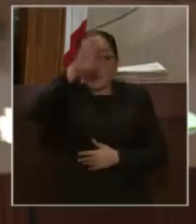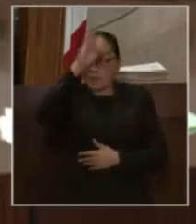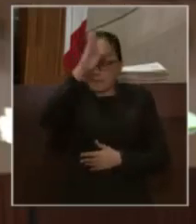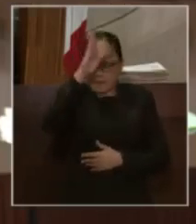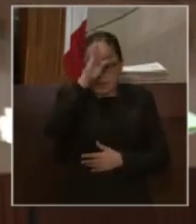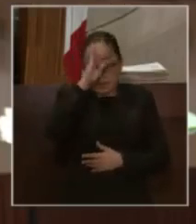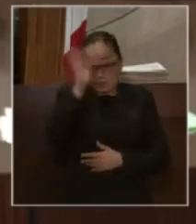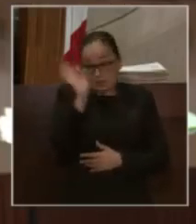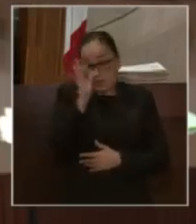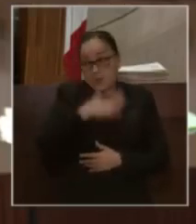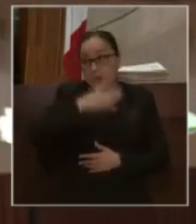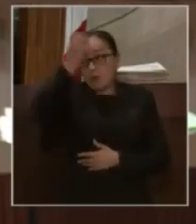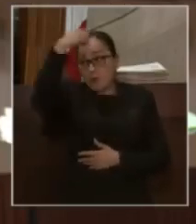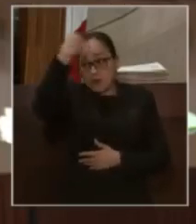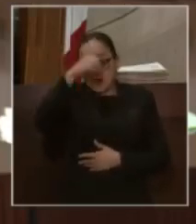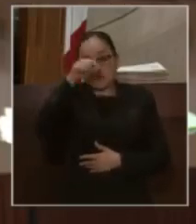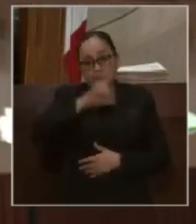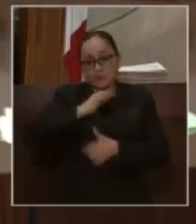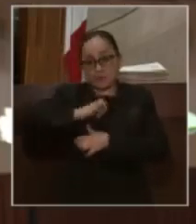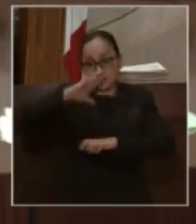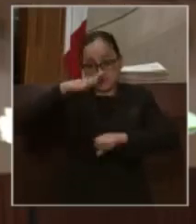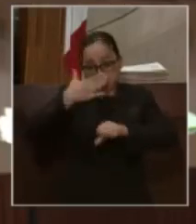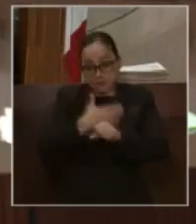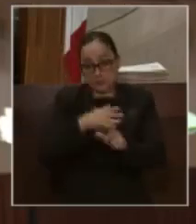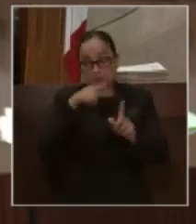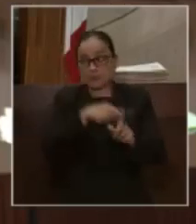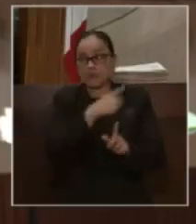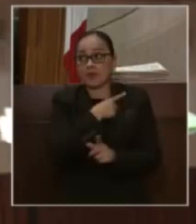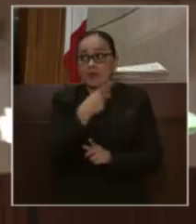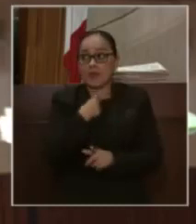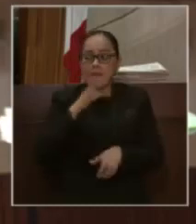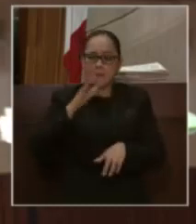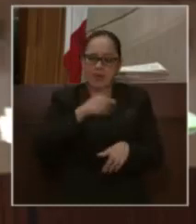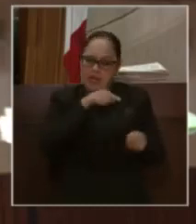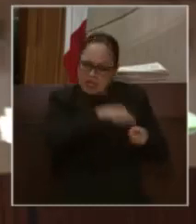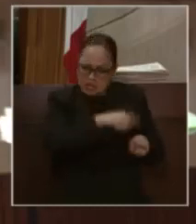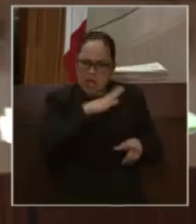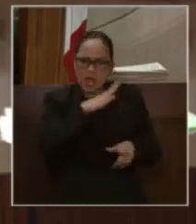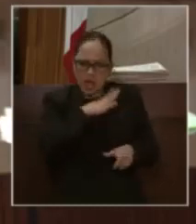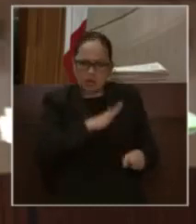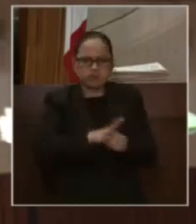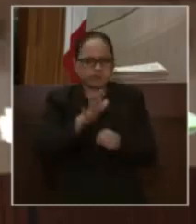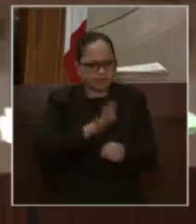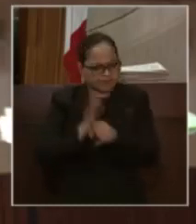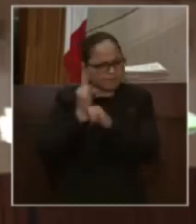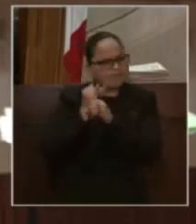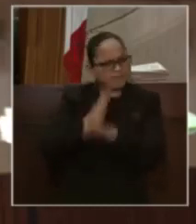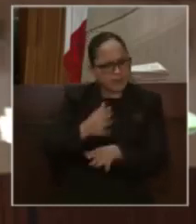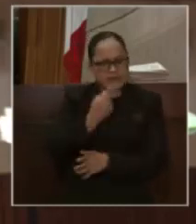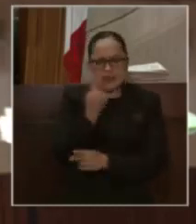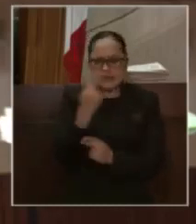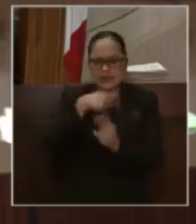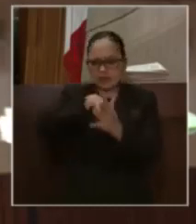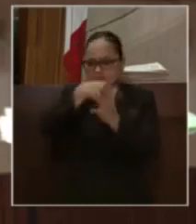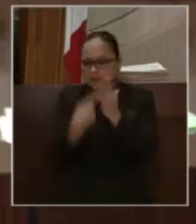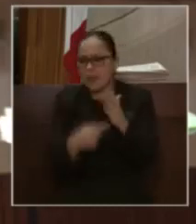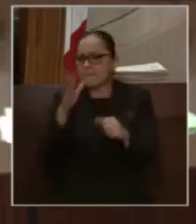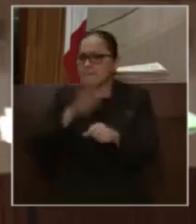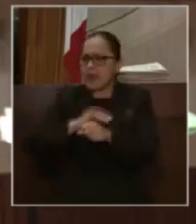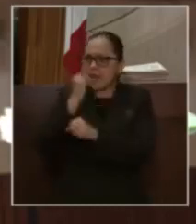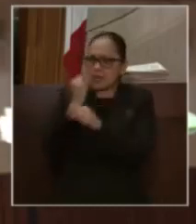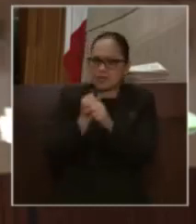es que la autoridad responsable contaba con datos suficientes para ampliar su línea de